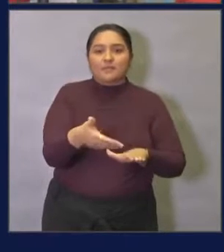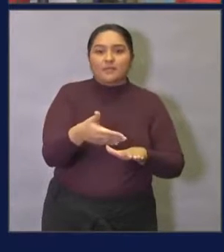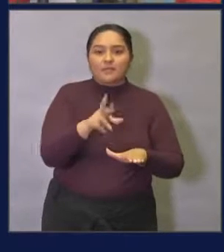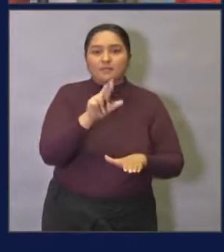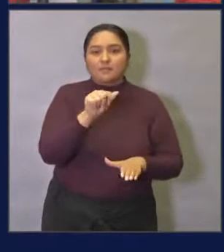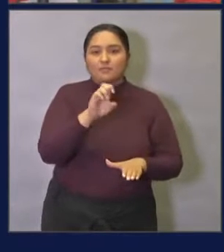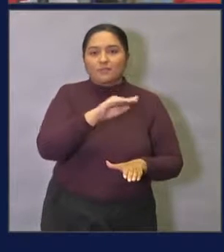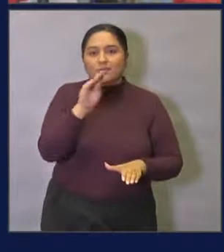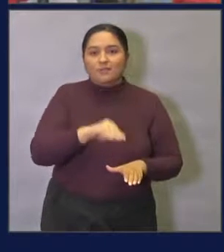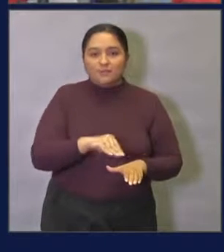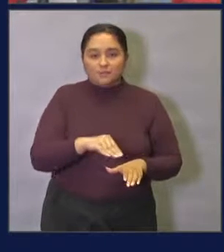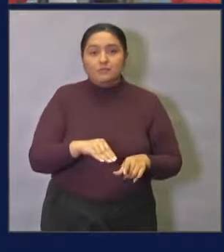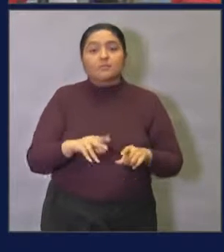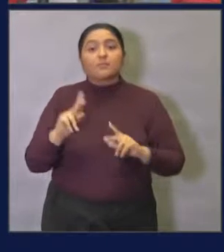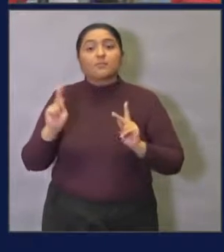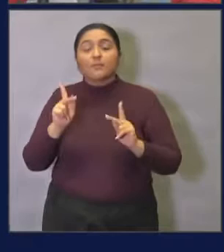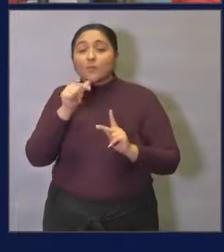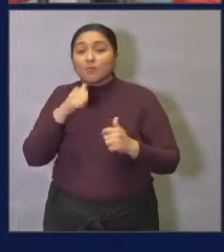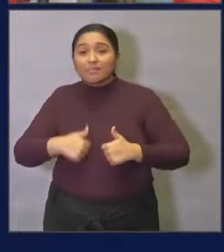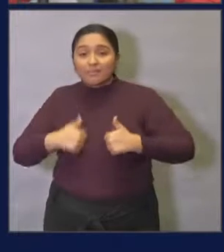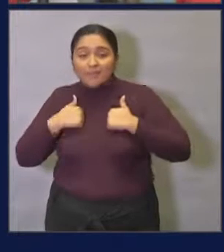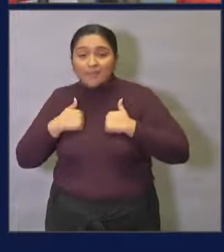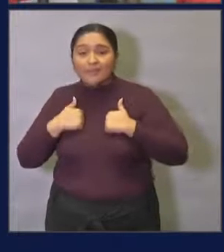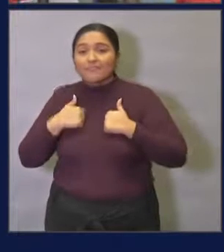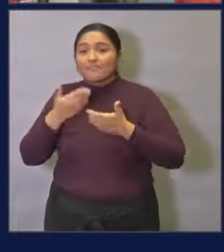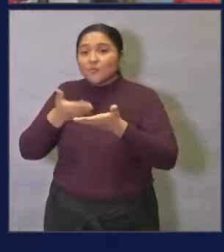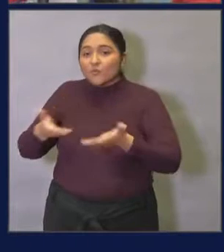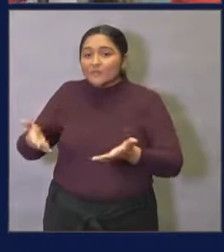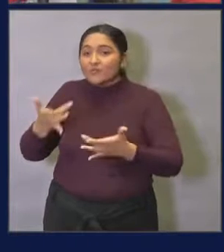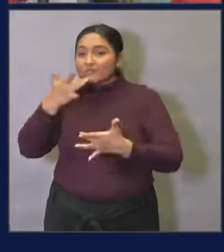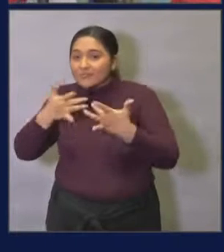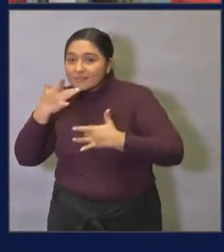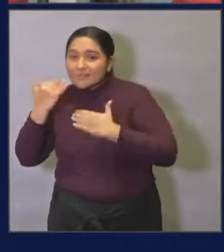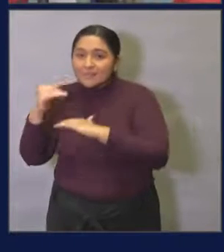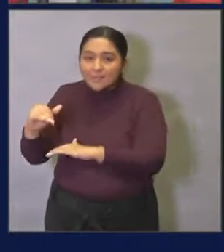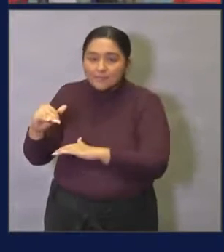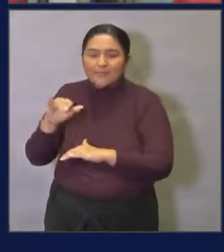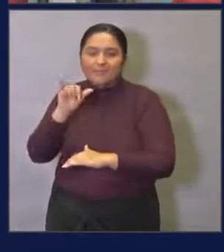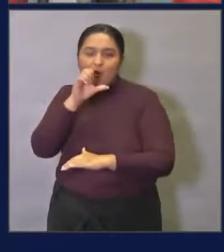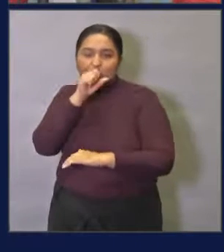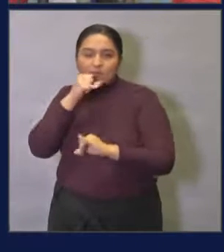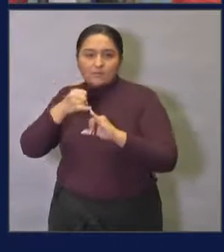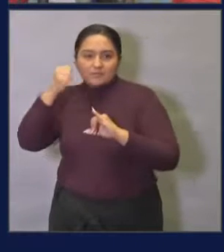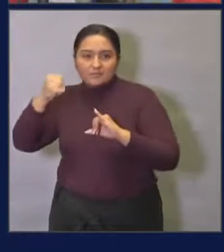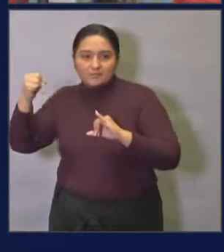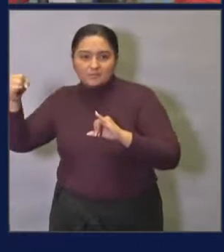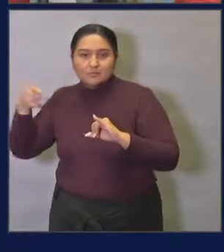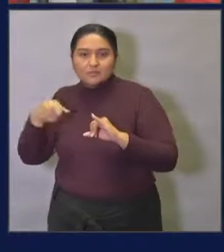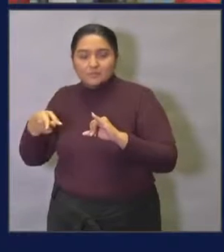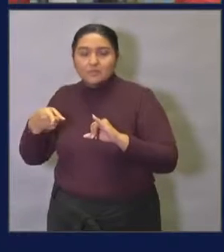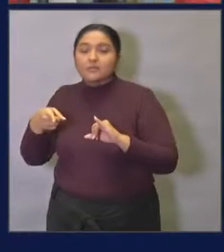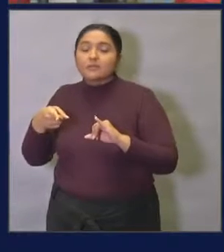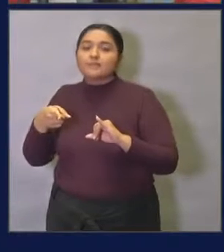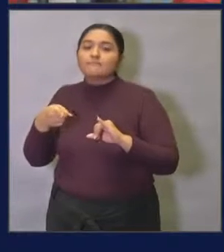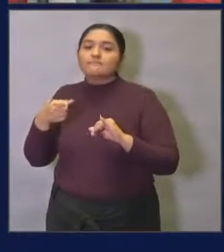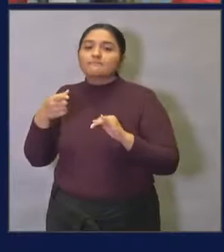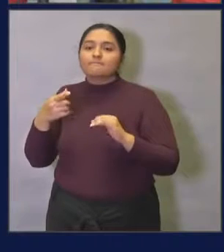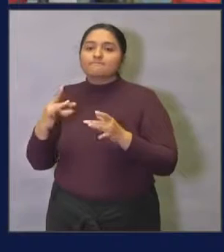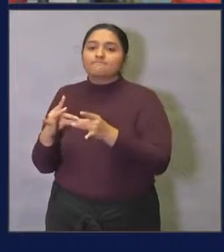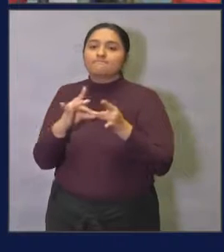que viven en áreas con menos recursos, la línea anaranjada, han experimentado tasas de